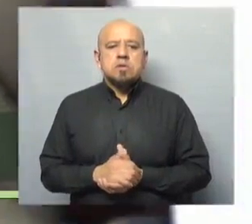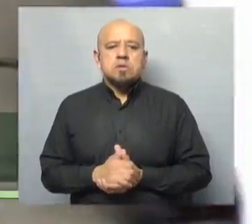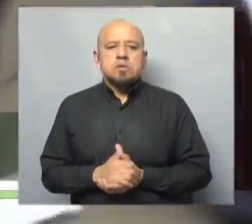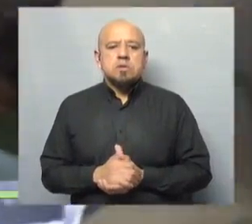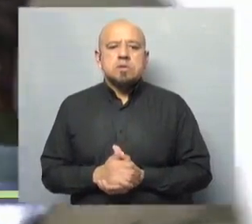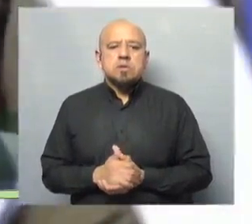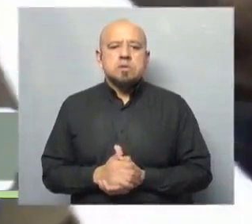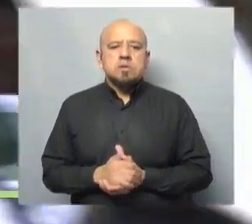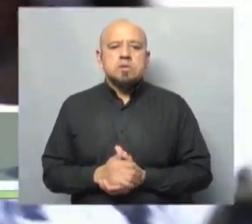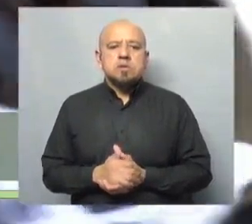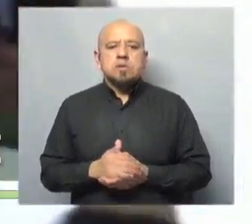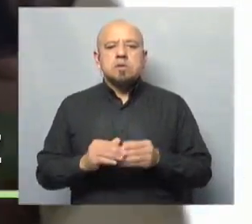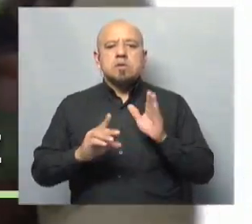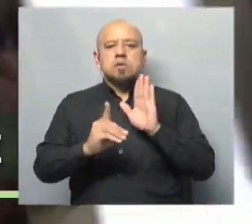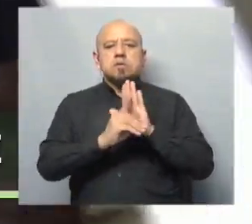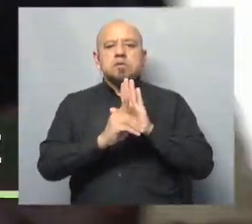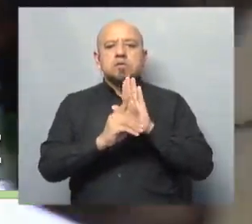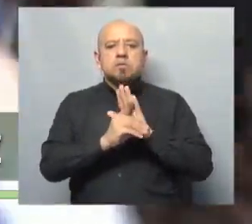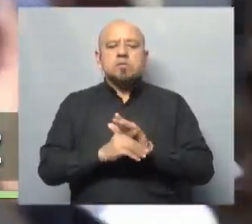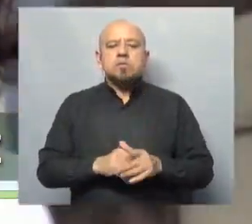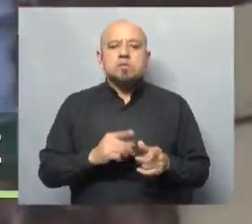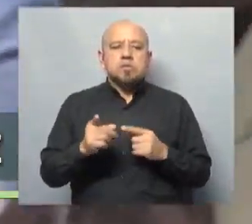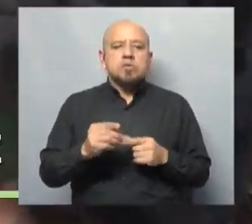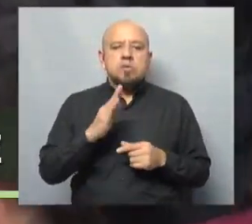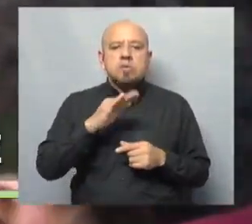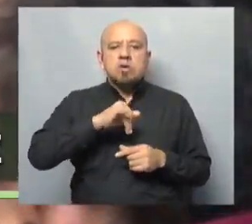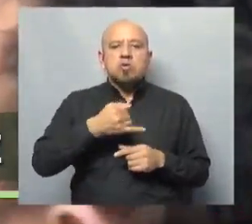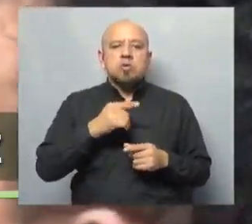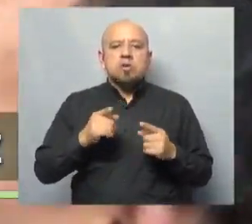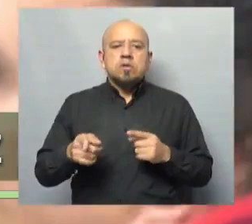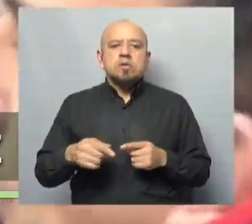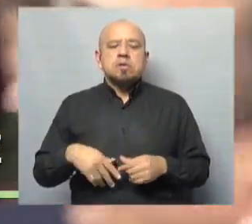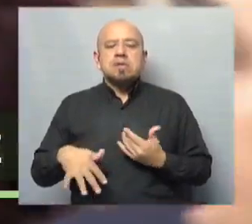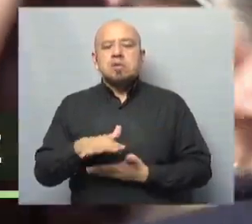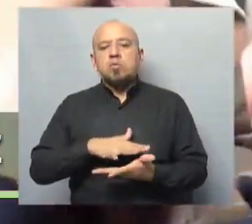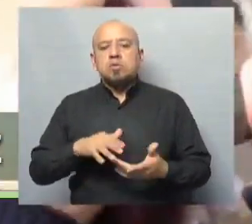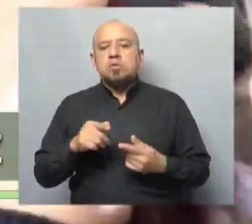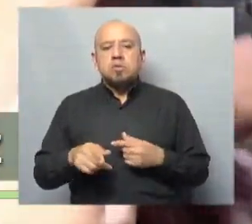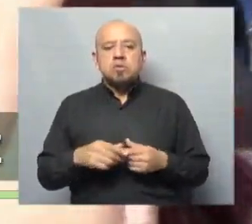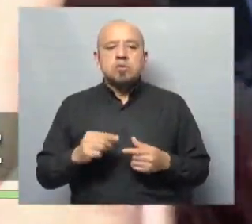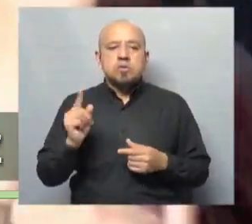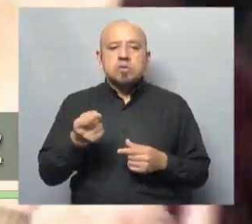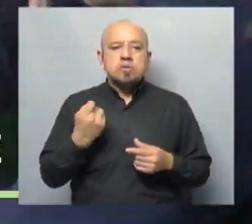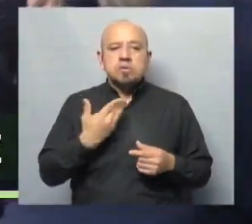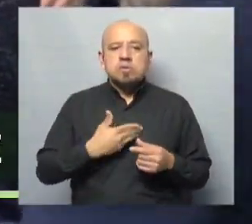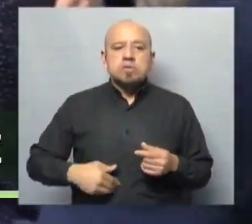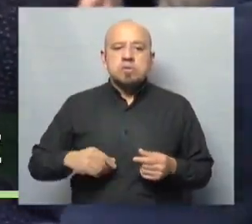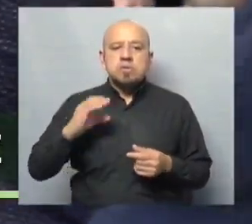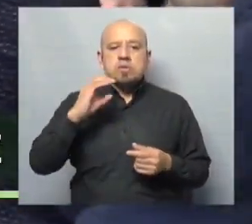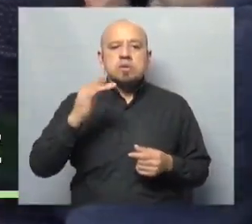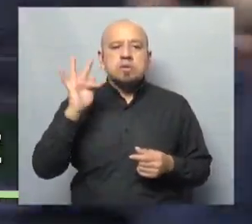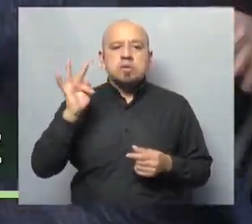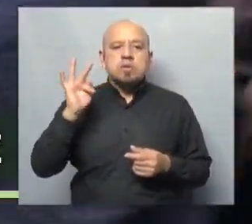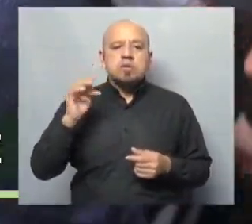en el documento difundido el partido justicialista y el frente de todos aseguran que la situación que atraviesa la ex presidenta cristina fernández